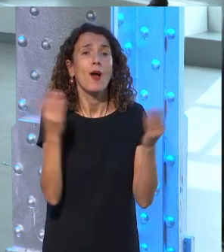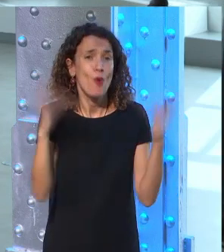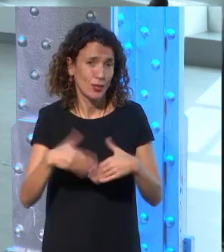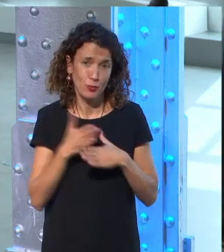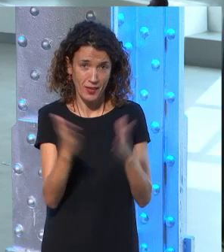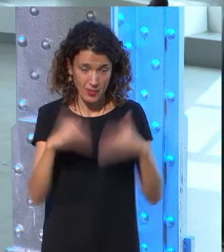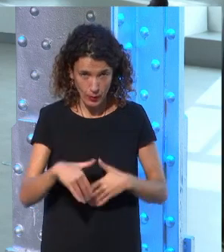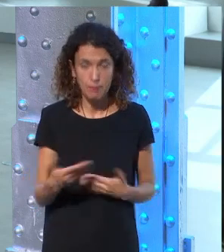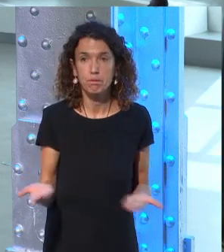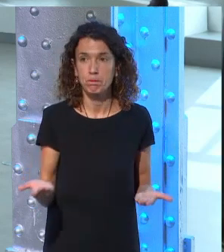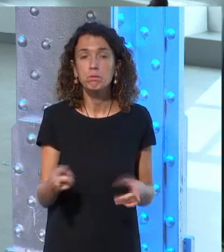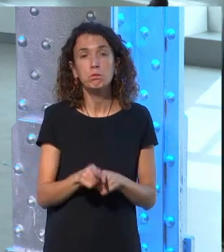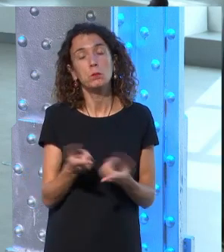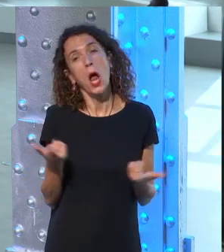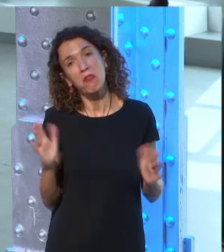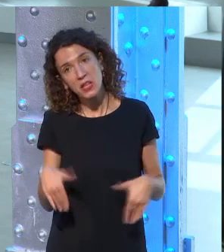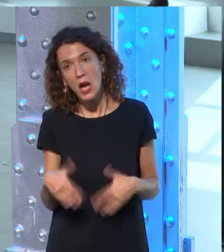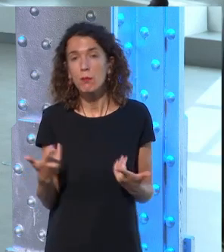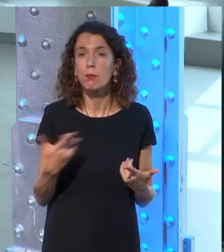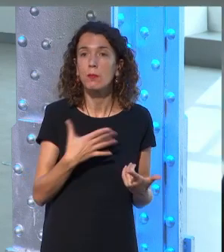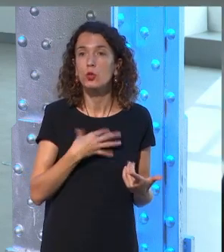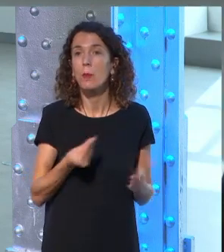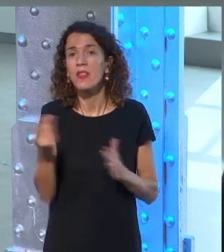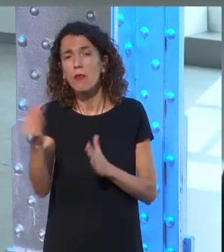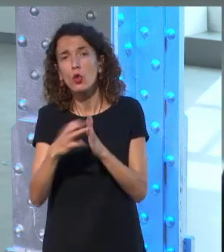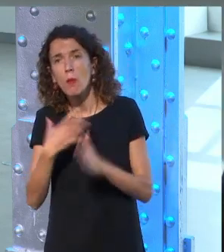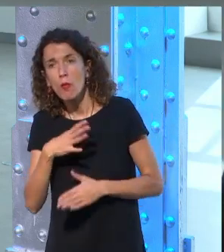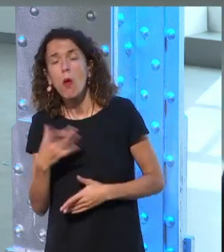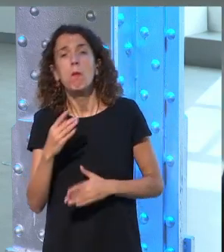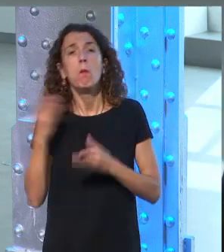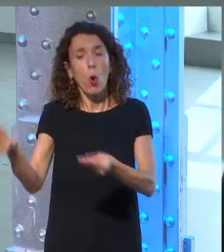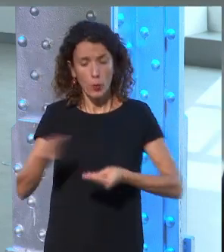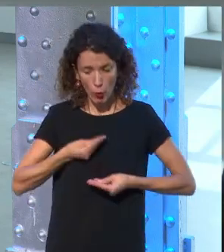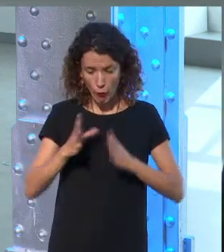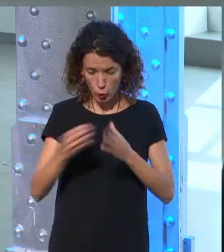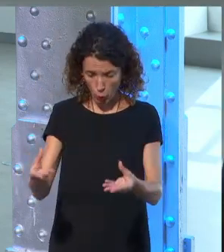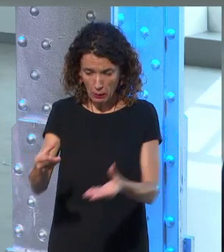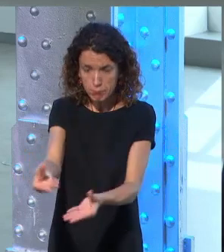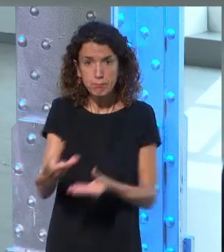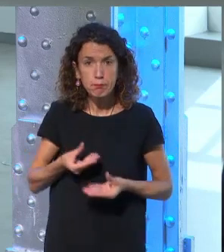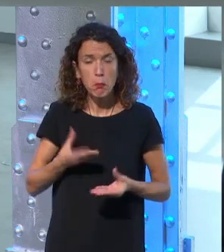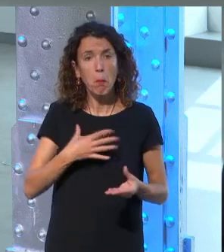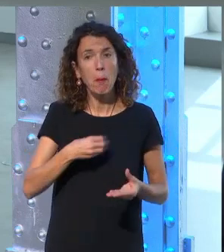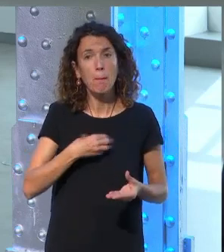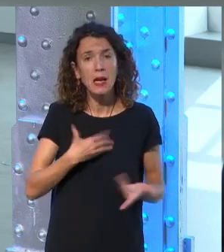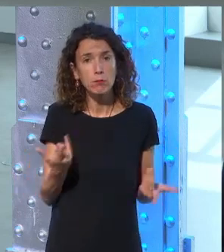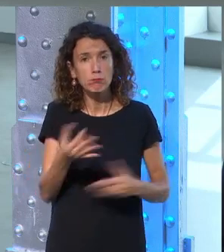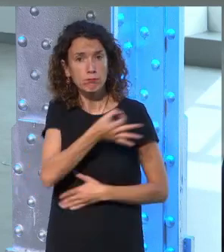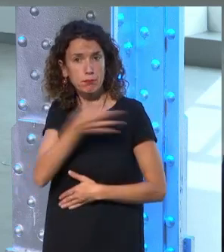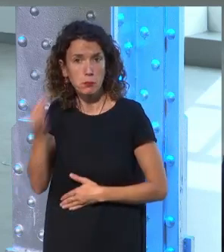Y entonces, muy amablemente, el Ujier, no se preocupe, yo le hago y tal. Y volvió con unas fotocopias hechas en un papel